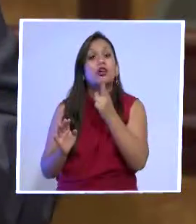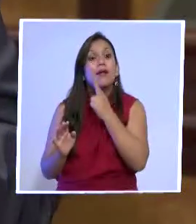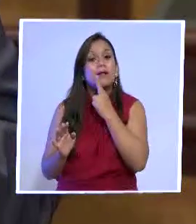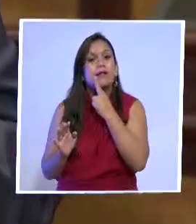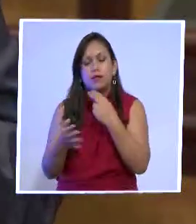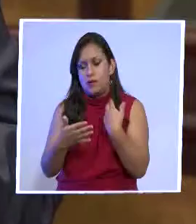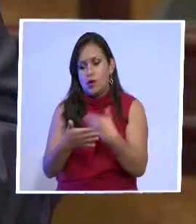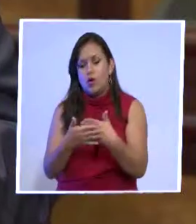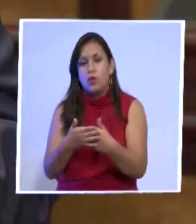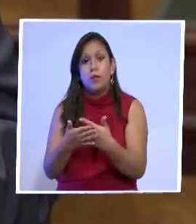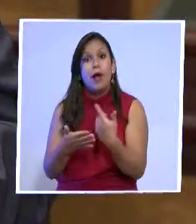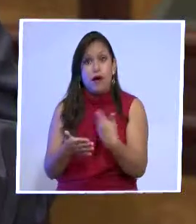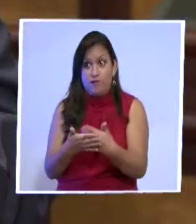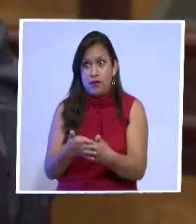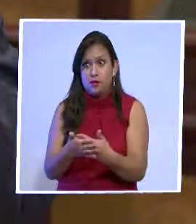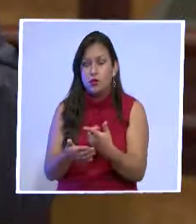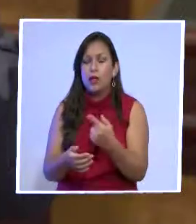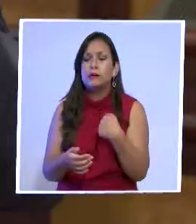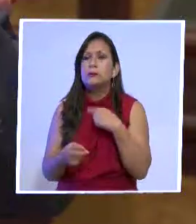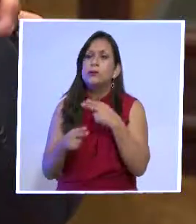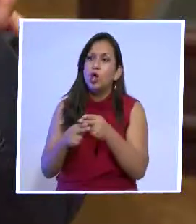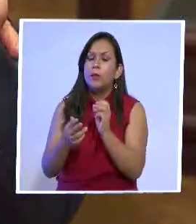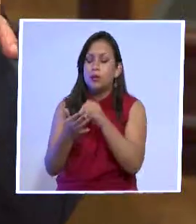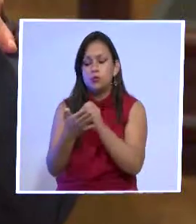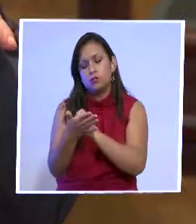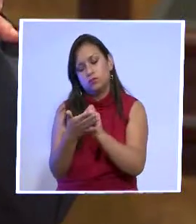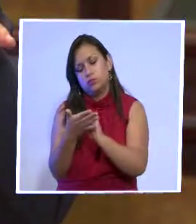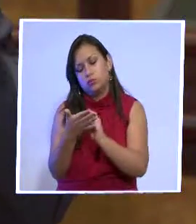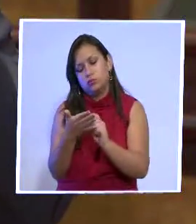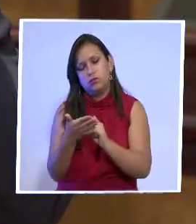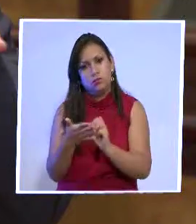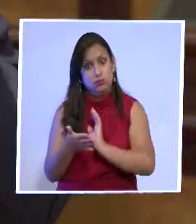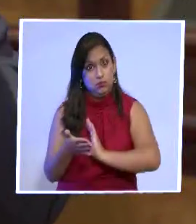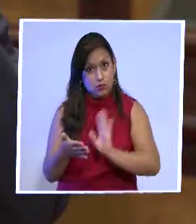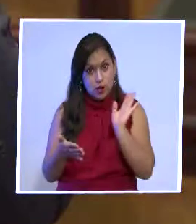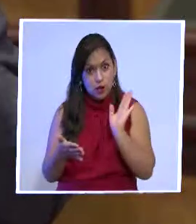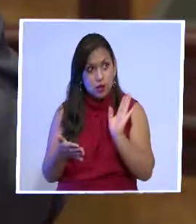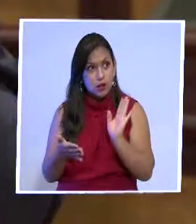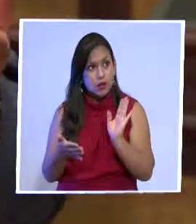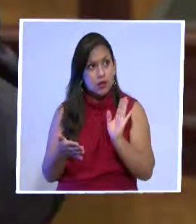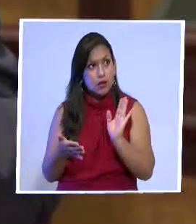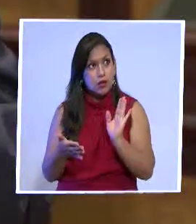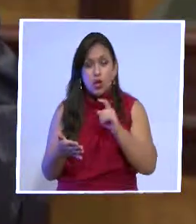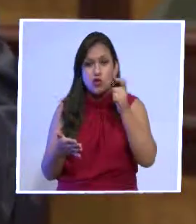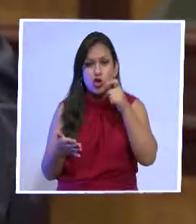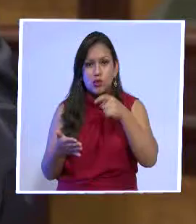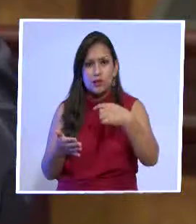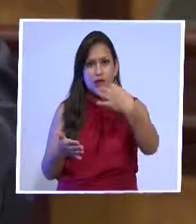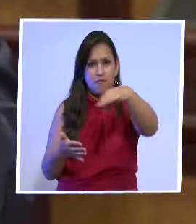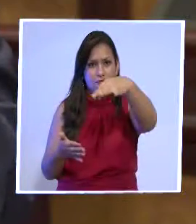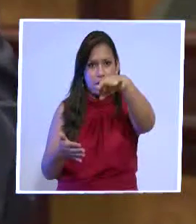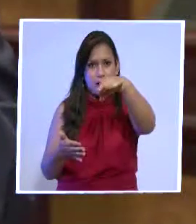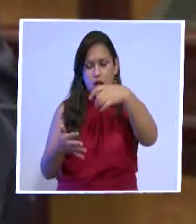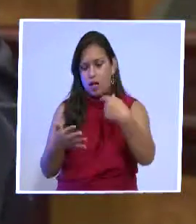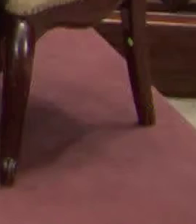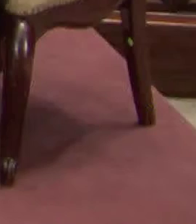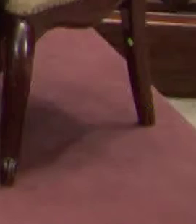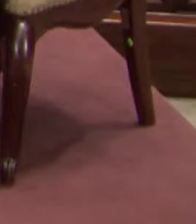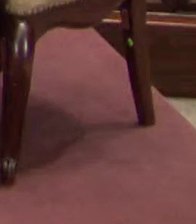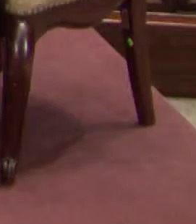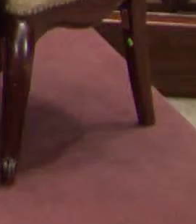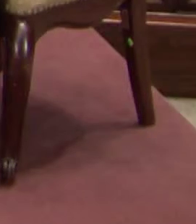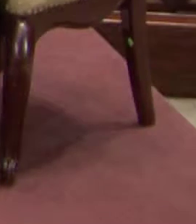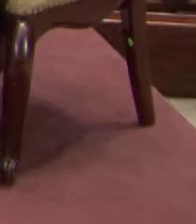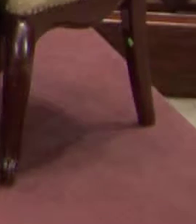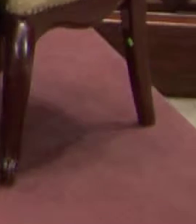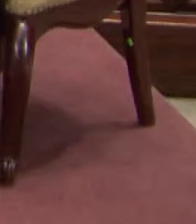y le emitieron una factura electrónica y ya no es necesario cargarlo manualmente. Porque prácticamente ya están en el sistema. Ya están en